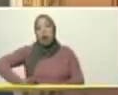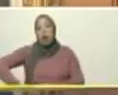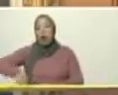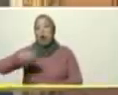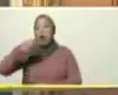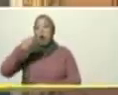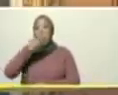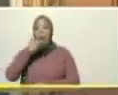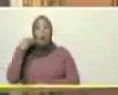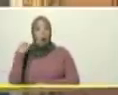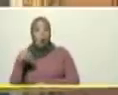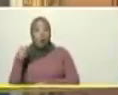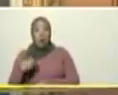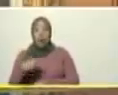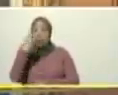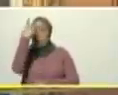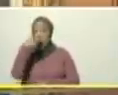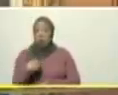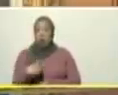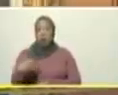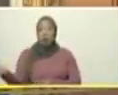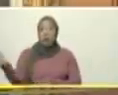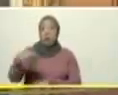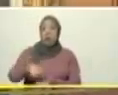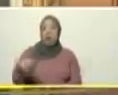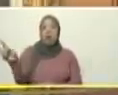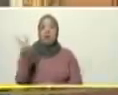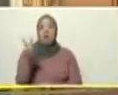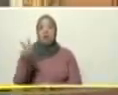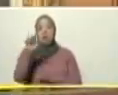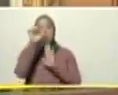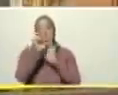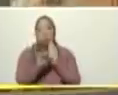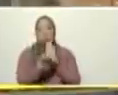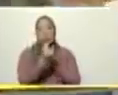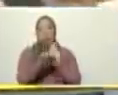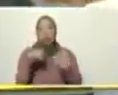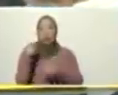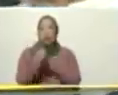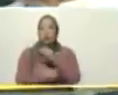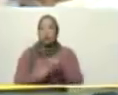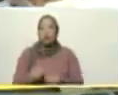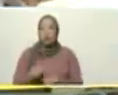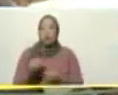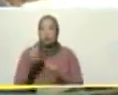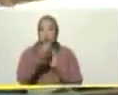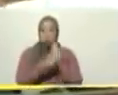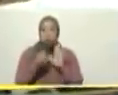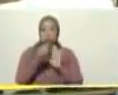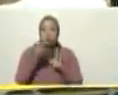jóvenes, traerlos a Venezuela y poder hacerle estudios